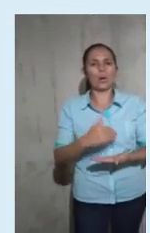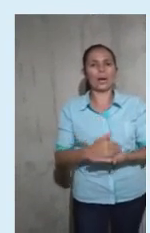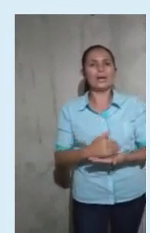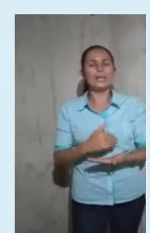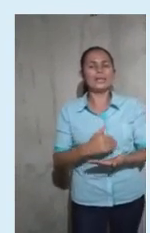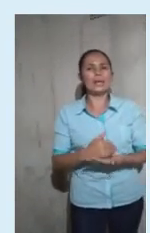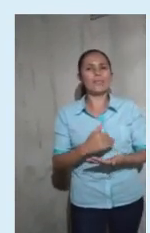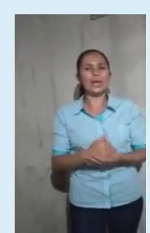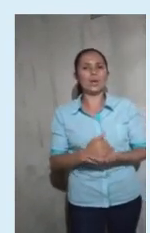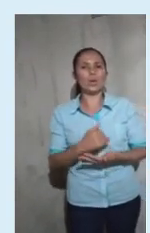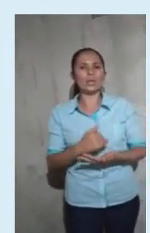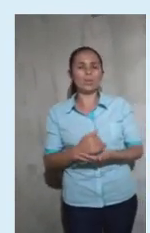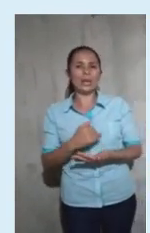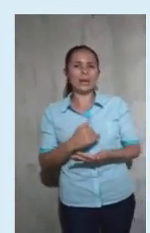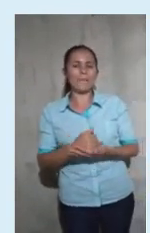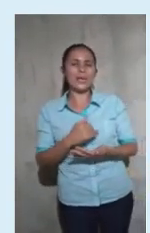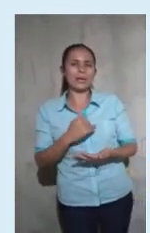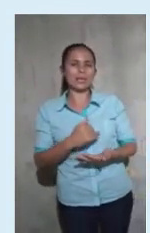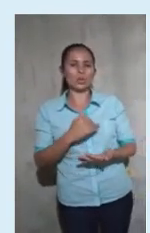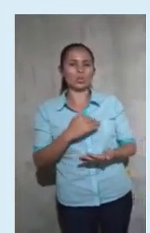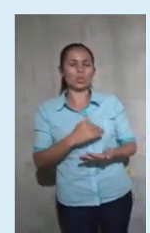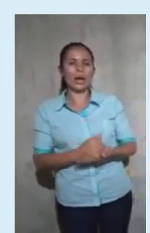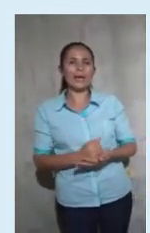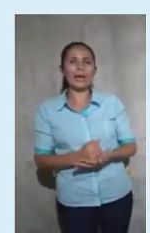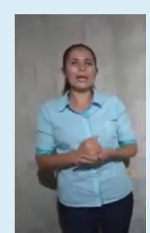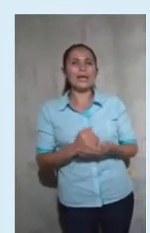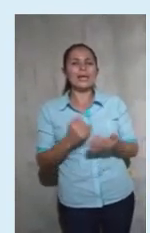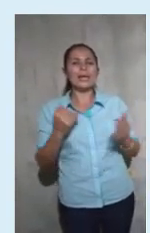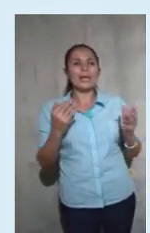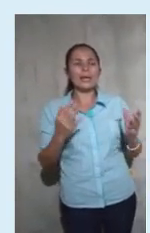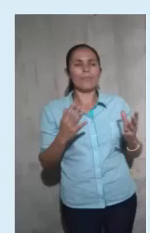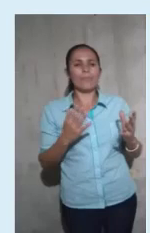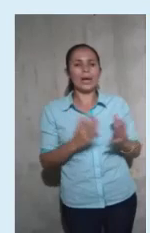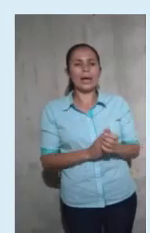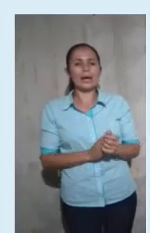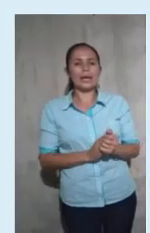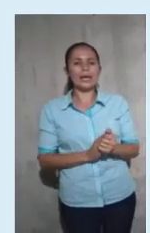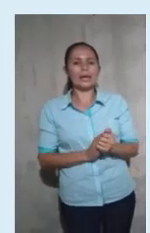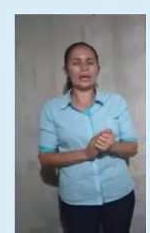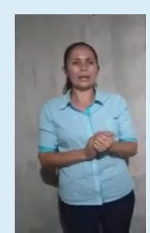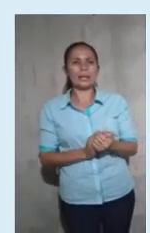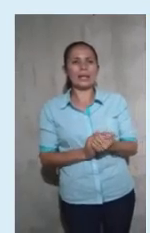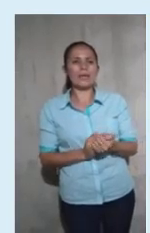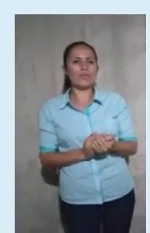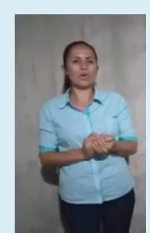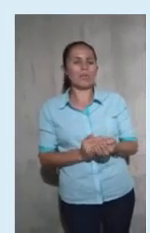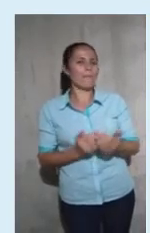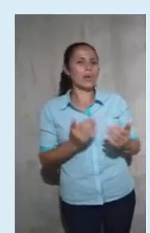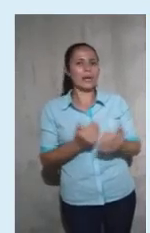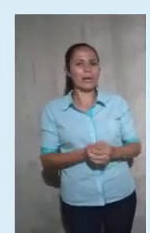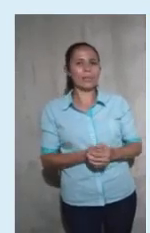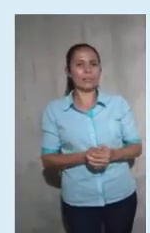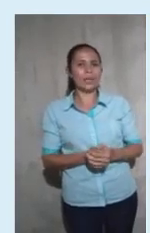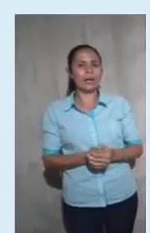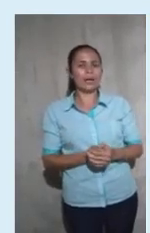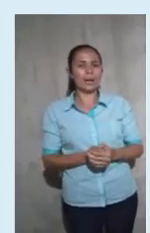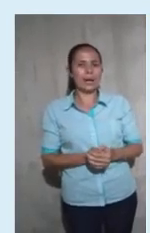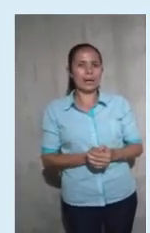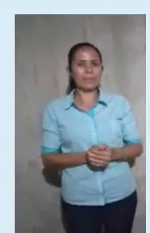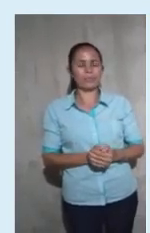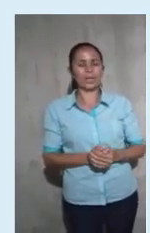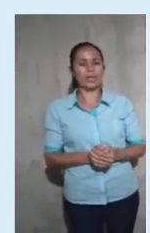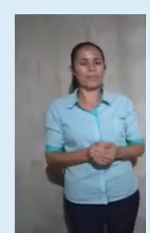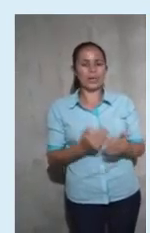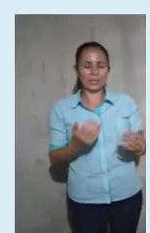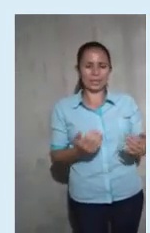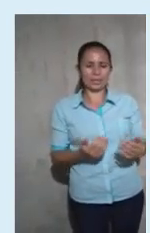sola hoja, siempre y cuando vaya bien estructurada y que vaya redactada en forma breve,